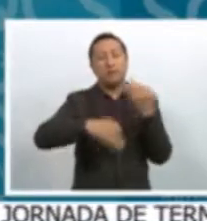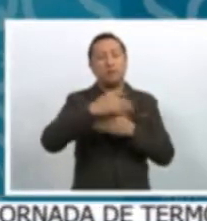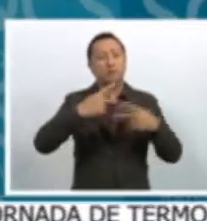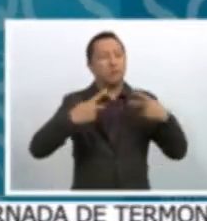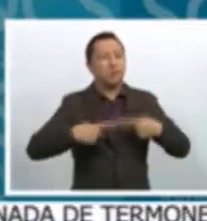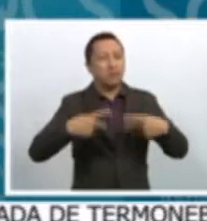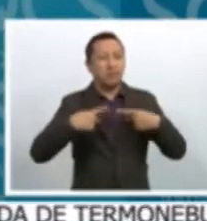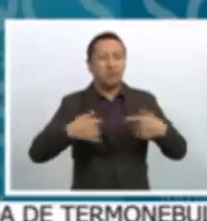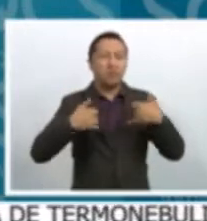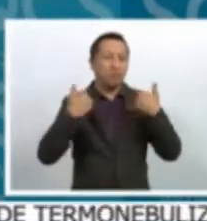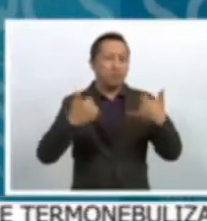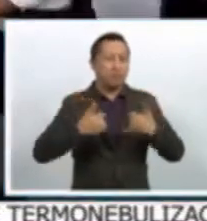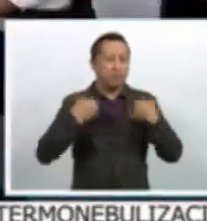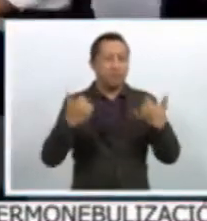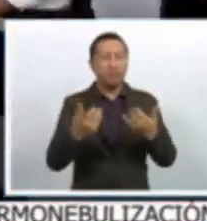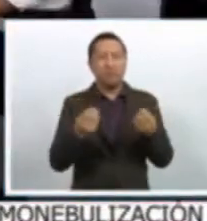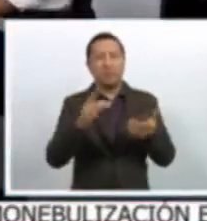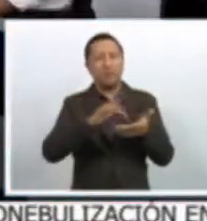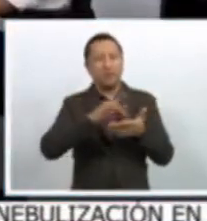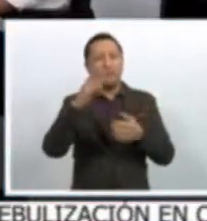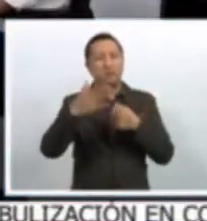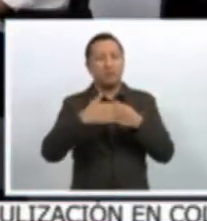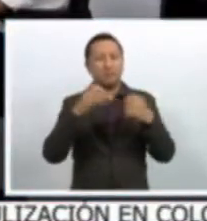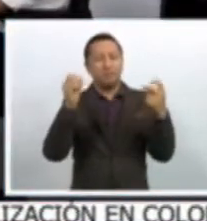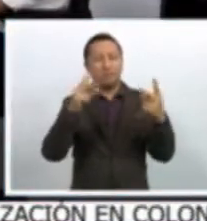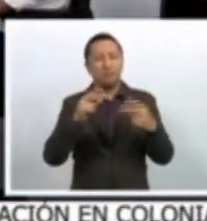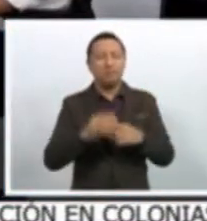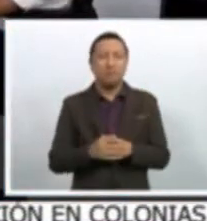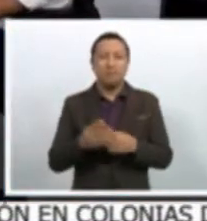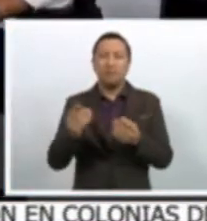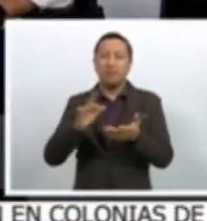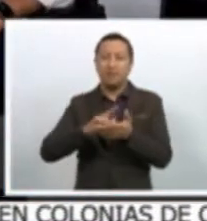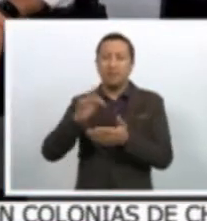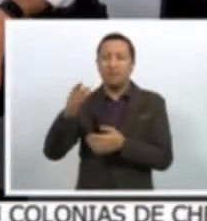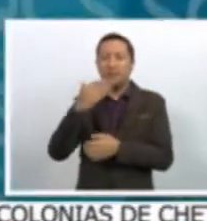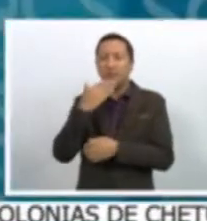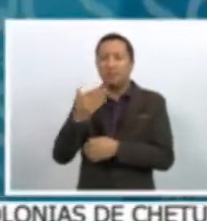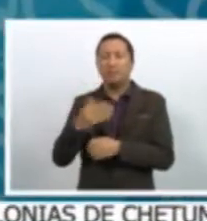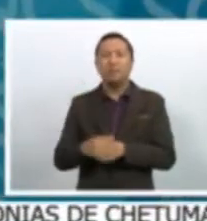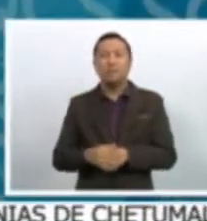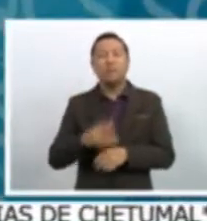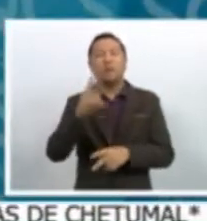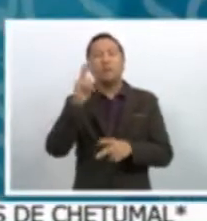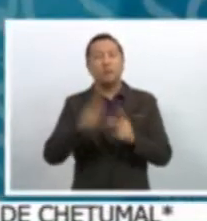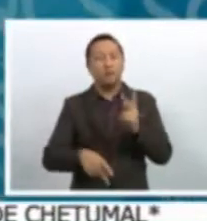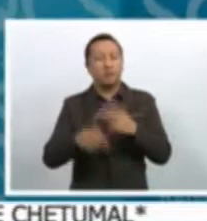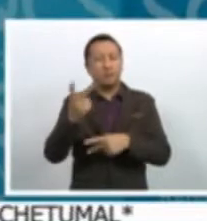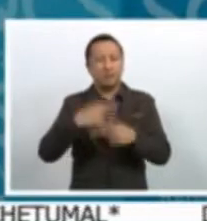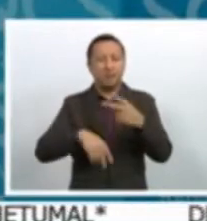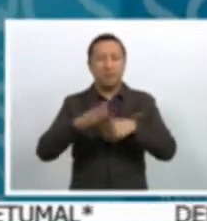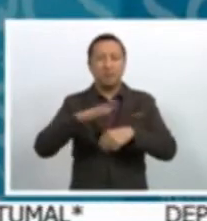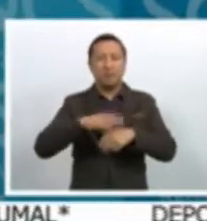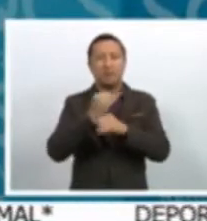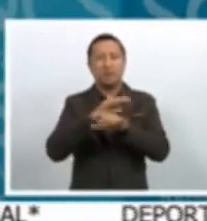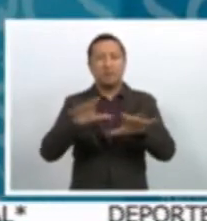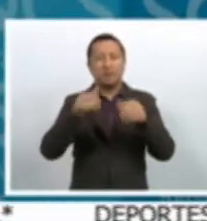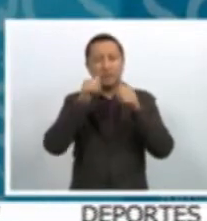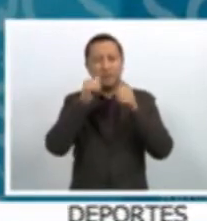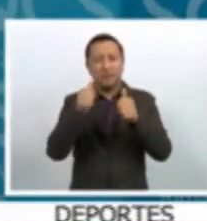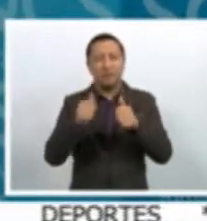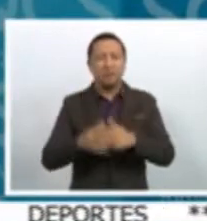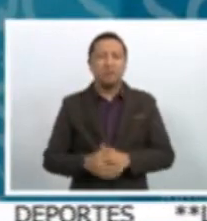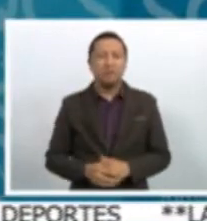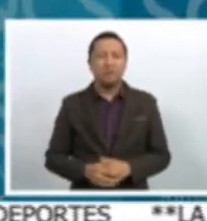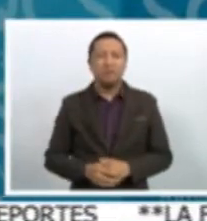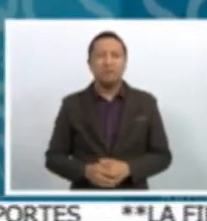Y bueno, pues seguramente nos estaremos viendo en los próximos días. Claro que sí. Muchísimas gracias. Gracias por acompañarnos. Tenemos que hacer una breve pausa. Enseguida estamos de regreso con más